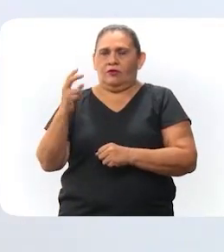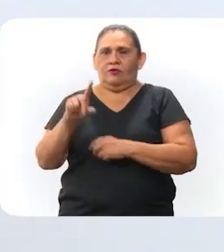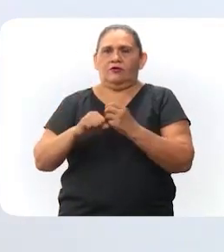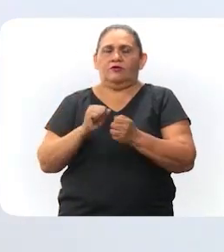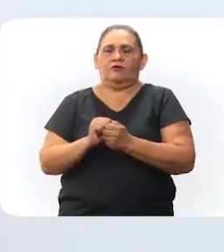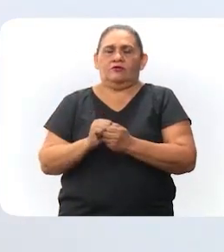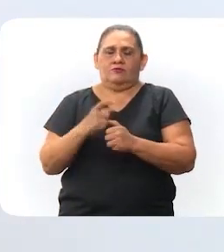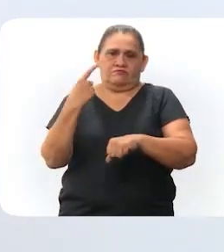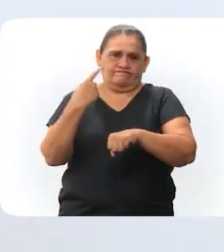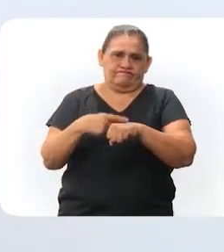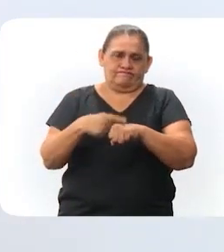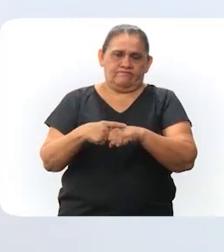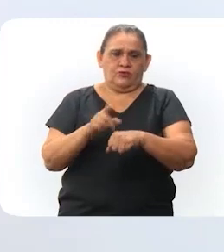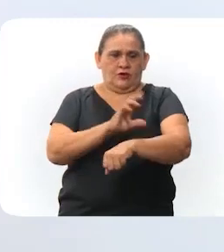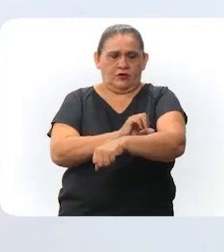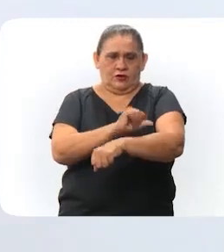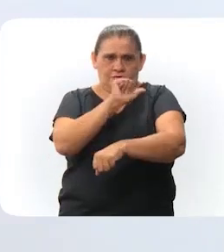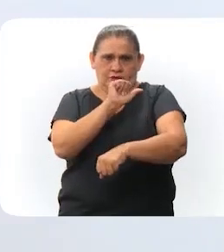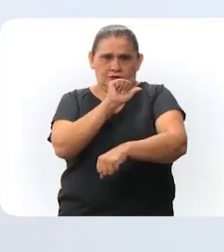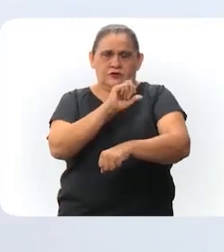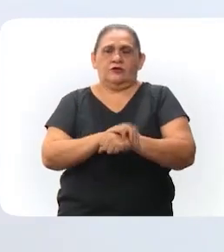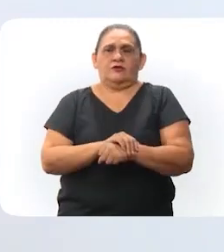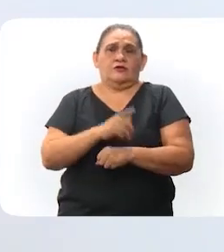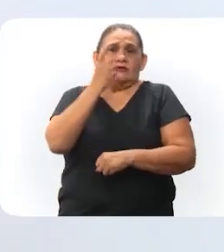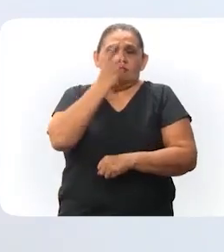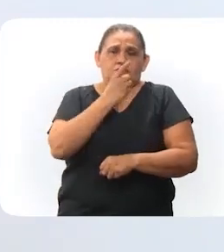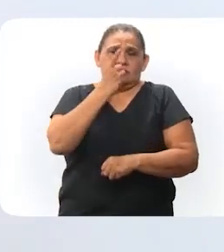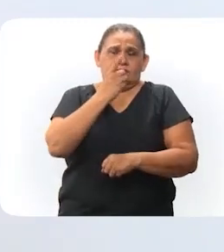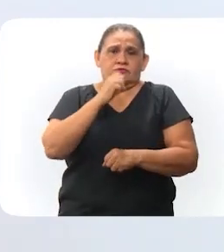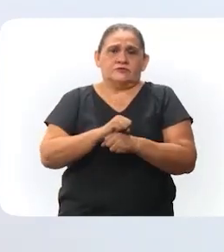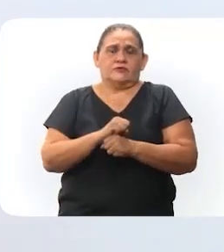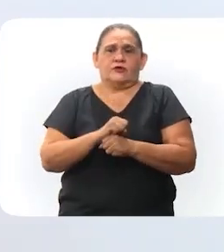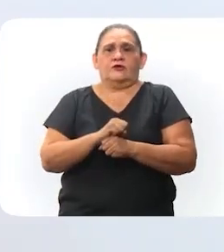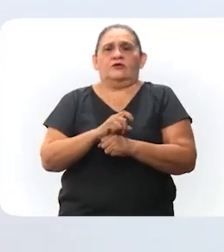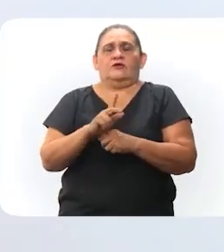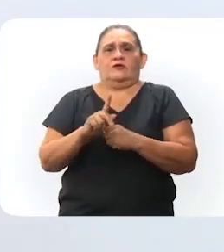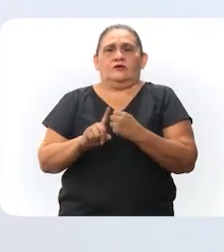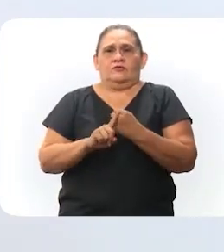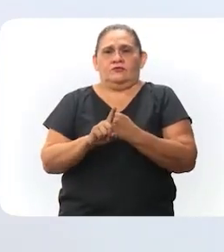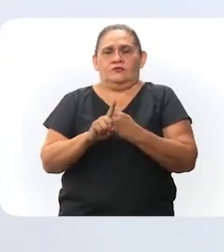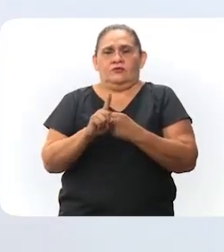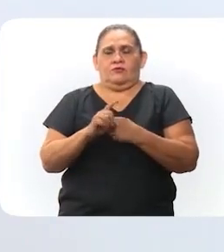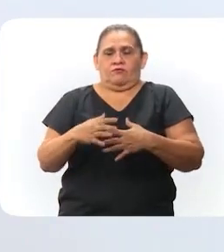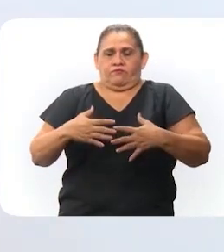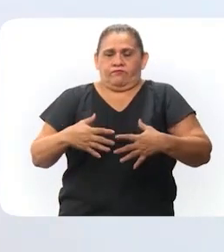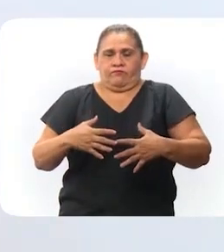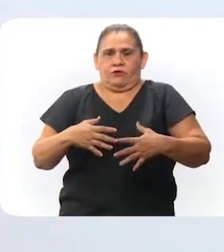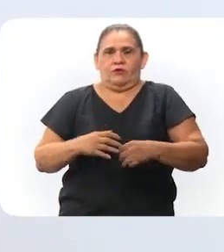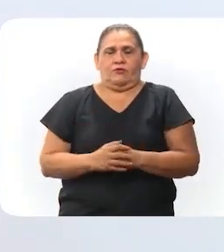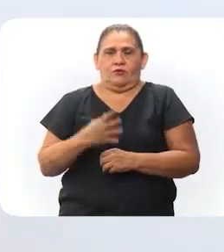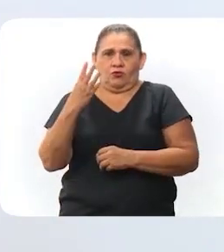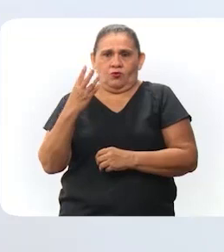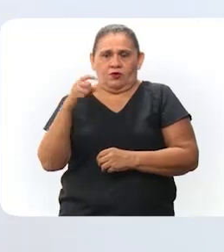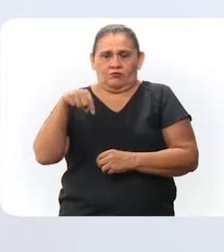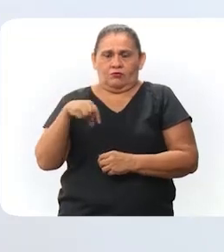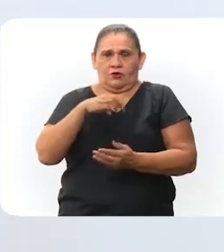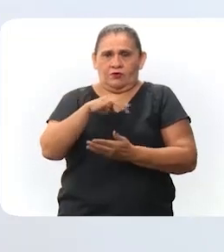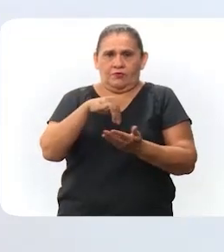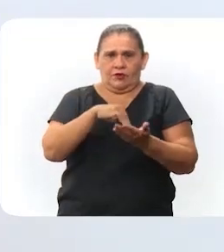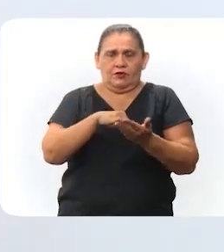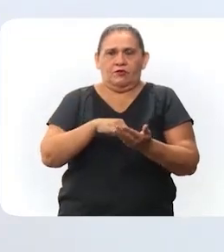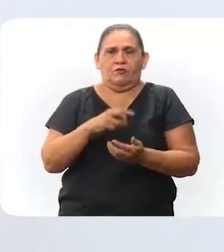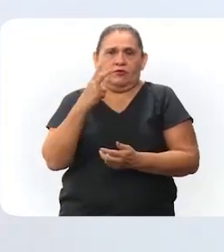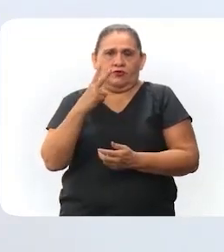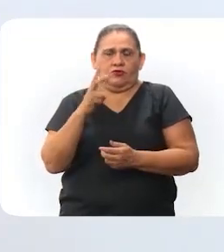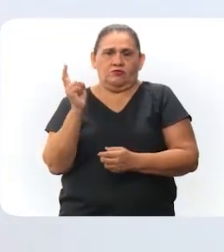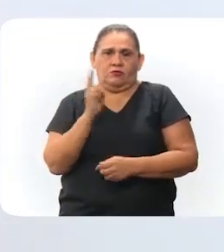principales enfermedades fueron hipertensión arterial, diabetes, inmunosupresión, EPOC y obesidad. 4 residían en Mérida,